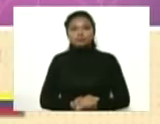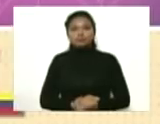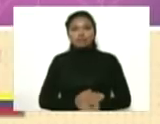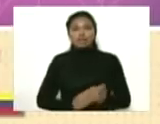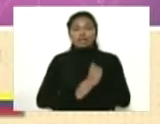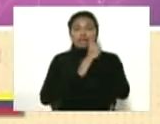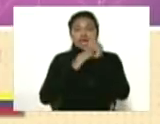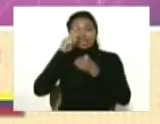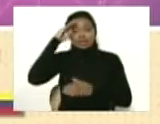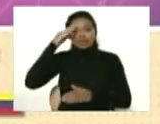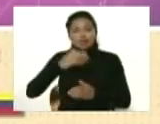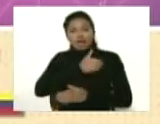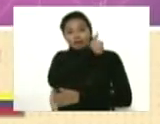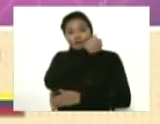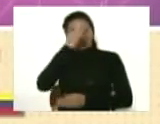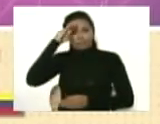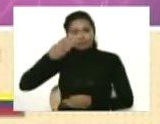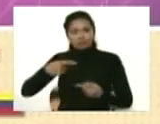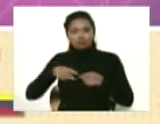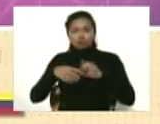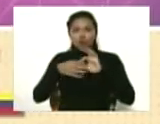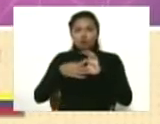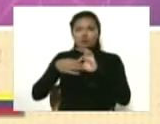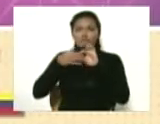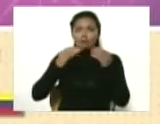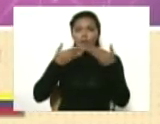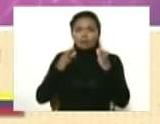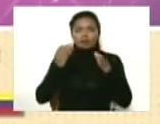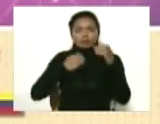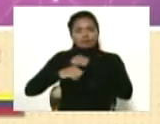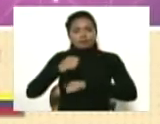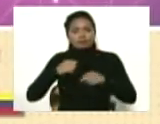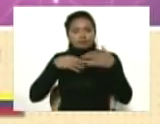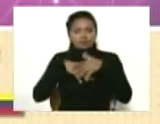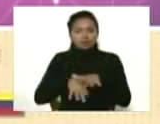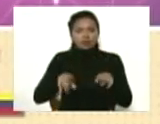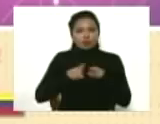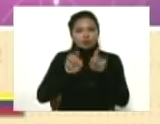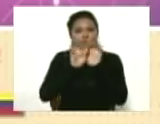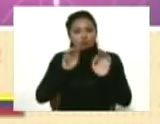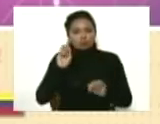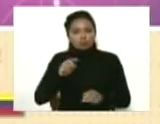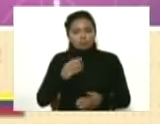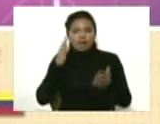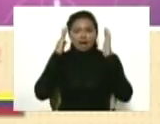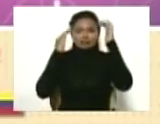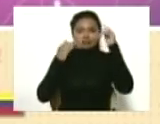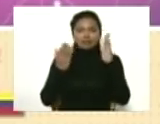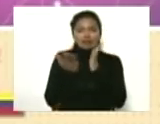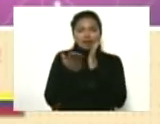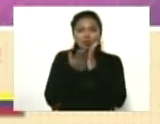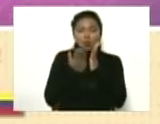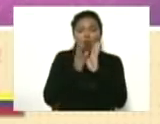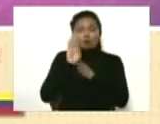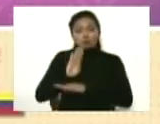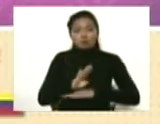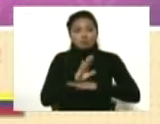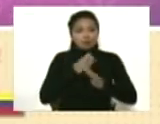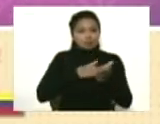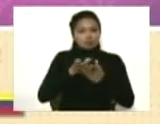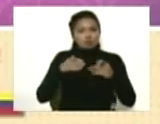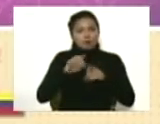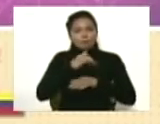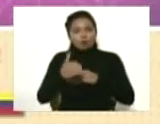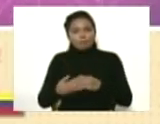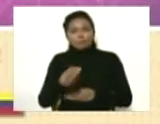líder y jefa militar de la Unidad Popular de Defensa Integral. Atender la escuela, ¿ves? Protegerla y garantizar el